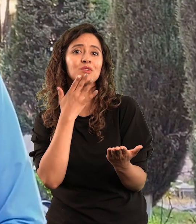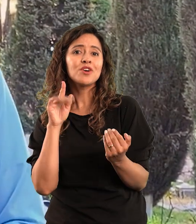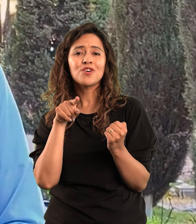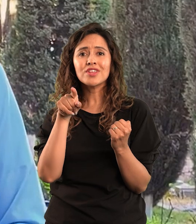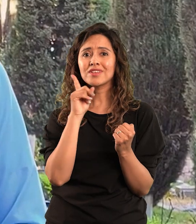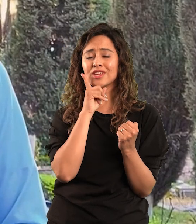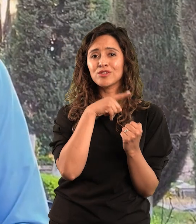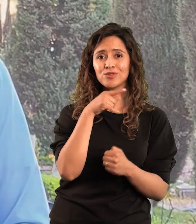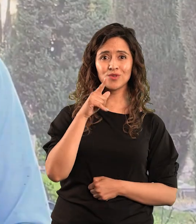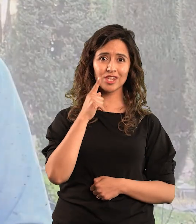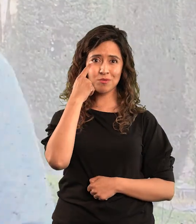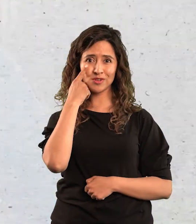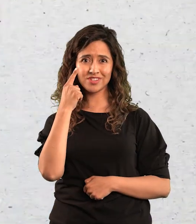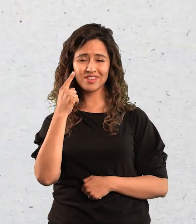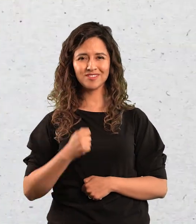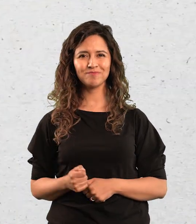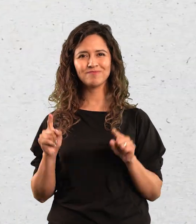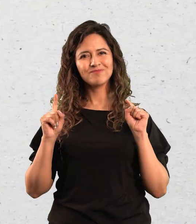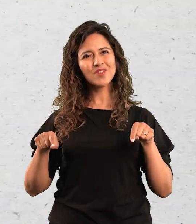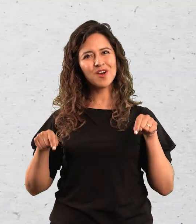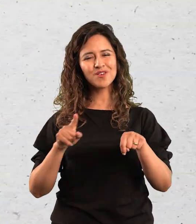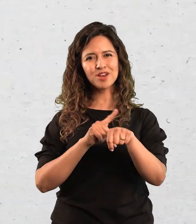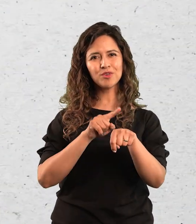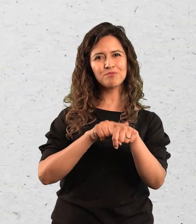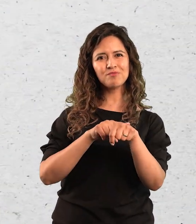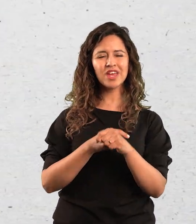últimos días. Ha llegado